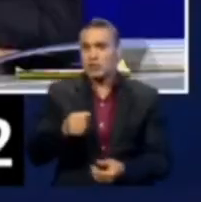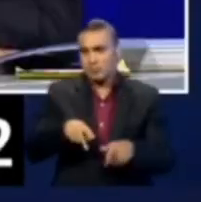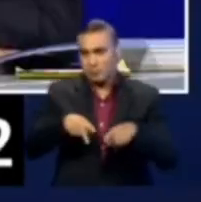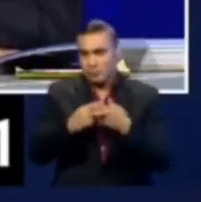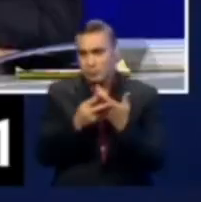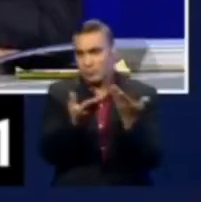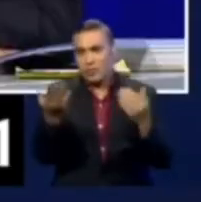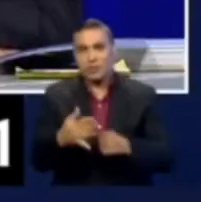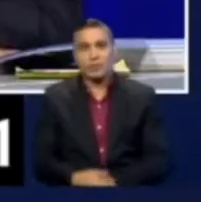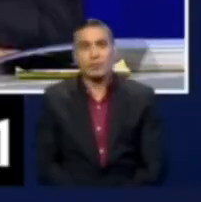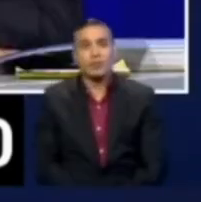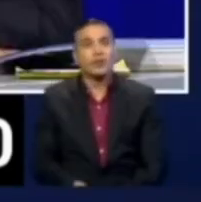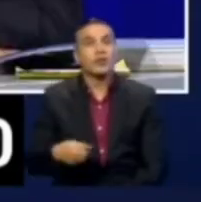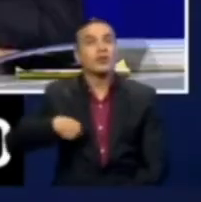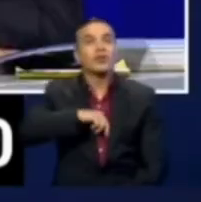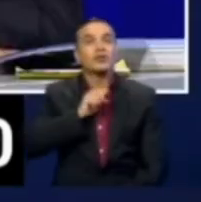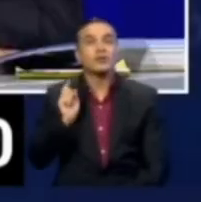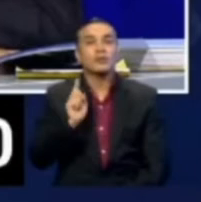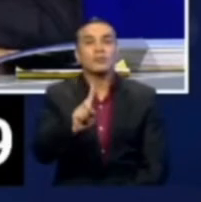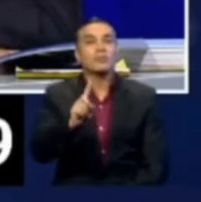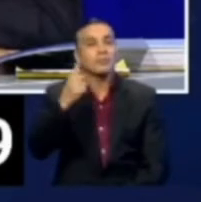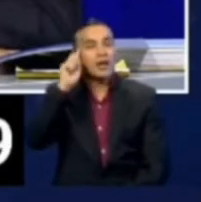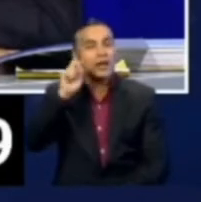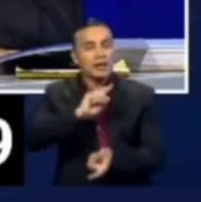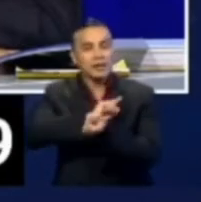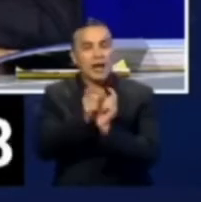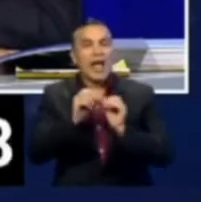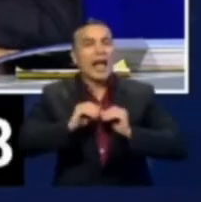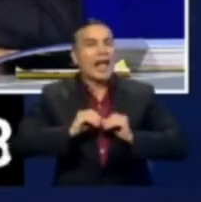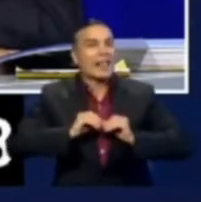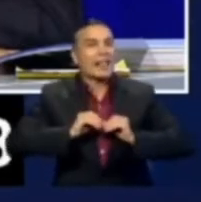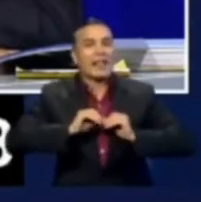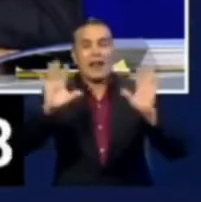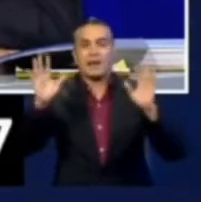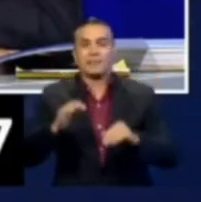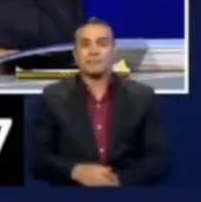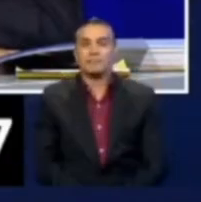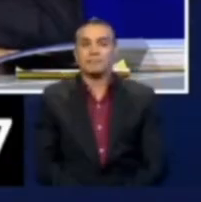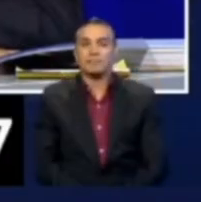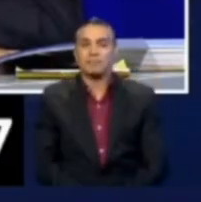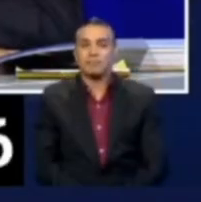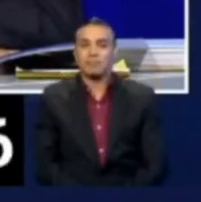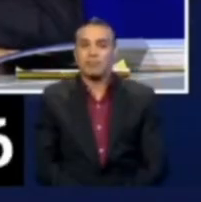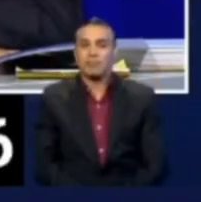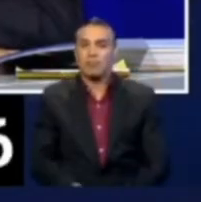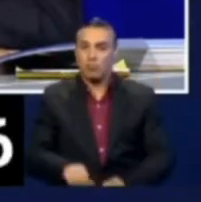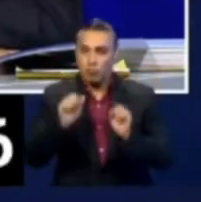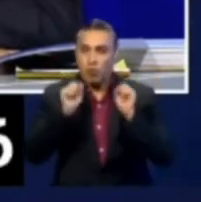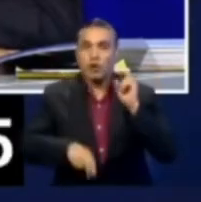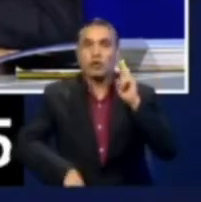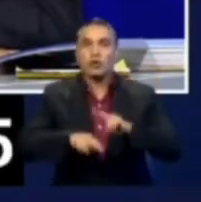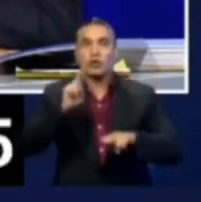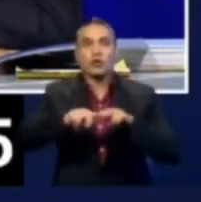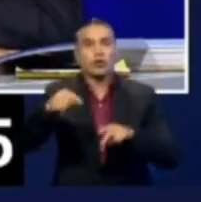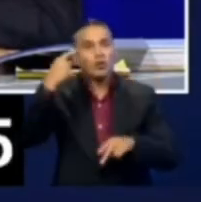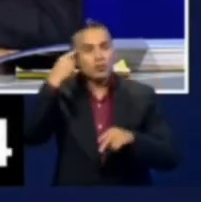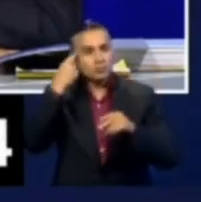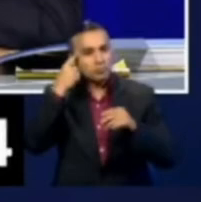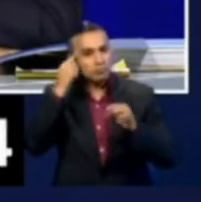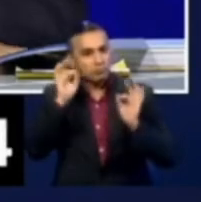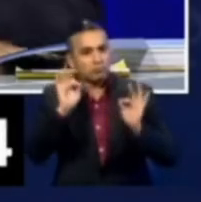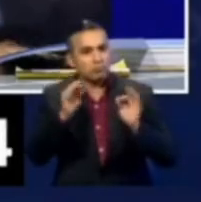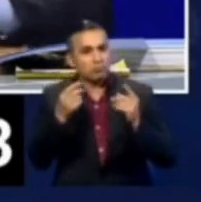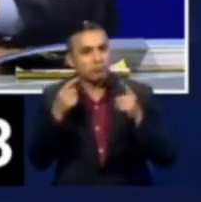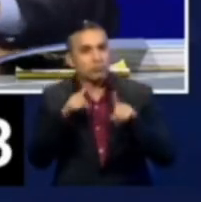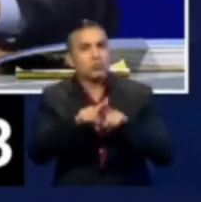proceder a hacerlo. Aquí nosotros venimos con una renovación generacional, apostándole a poder construir ese Estado plurinacional,